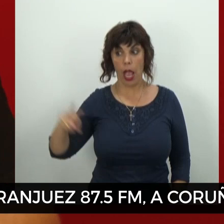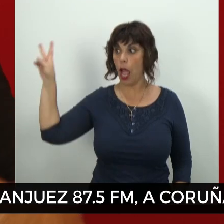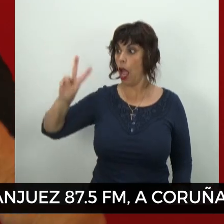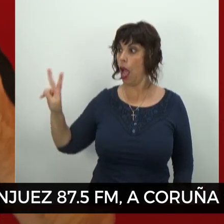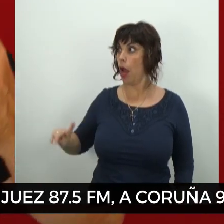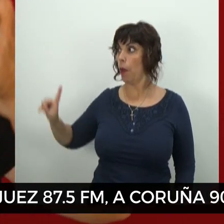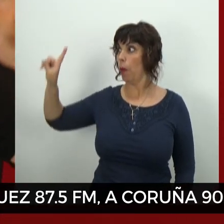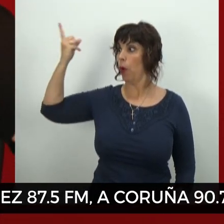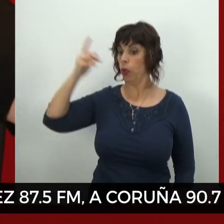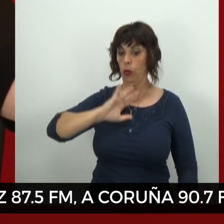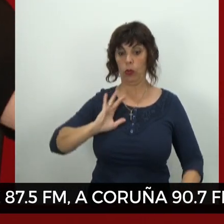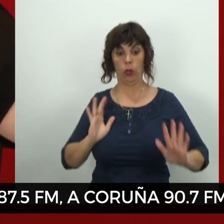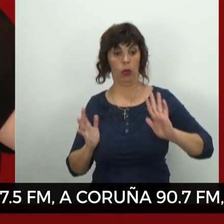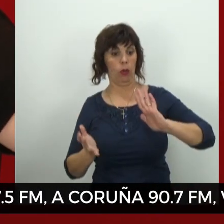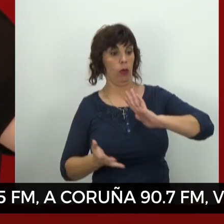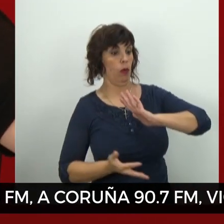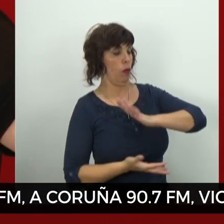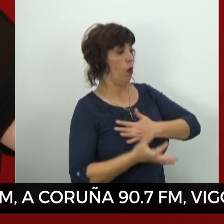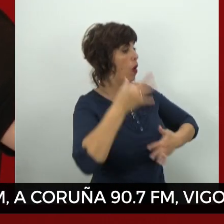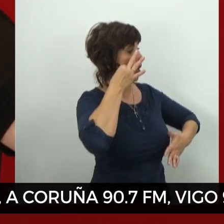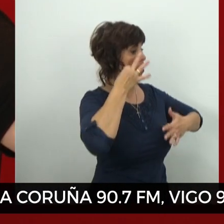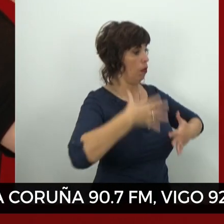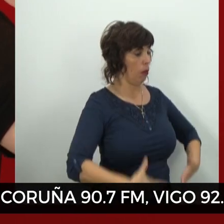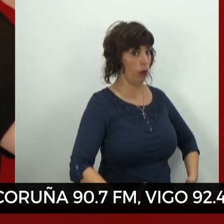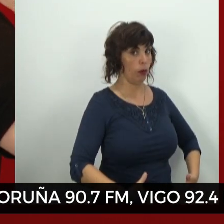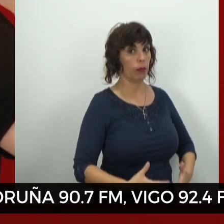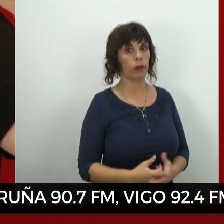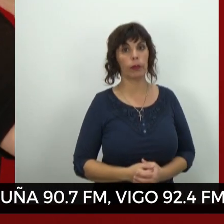Y lo mismo que el Verbo se hizo carne,